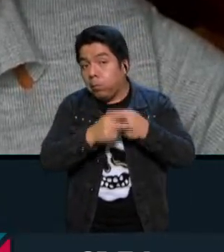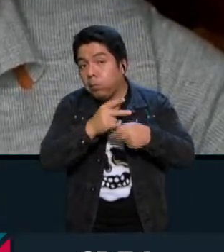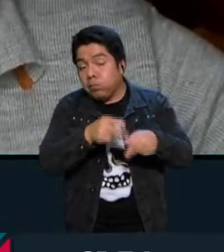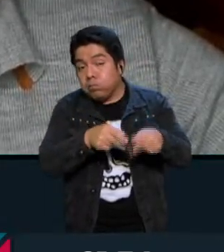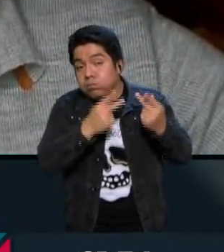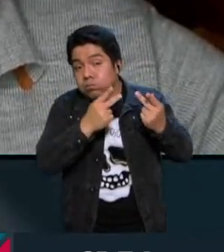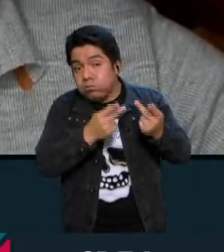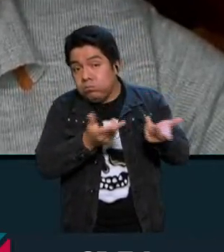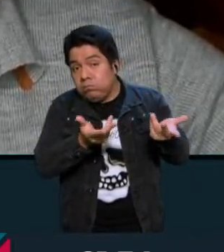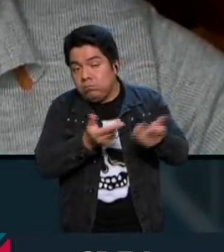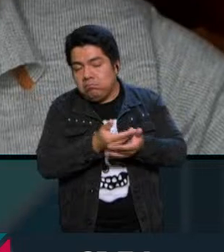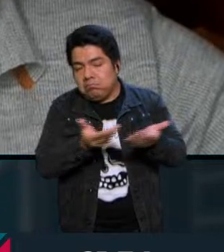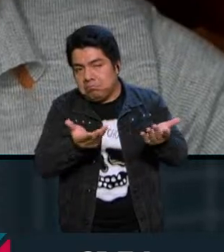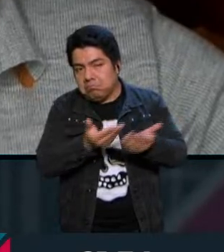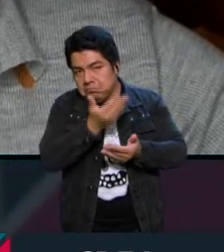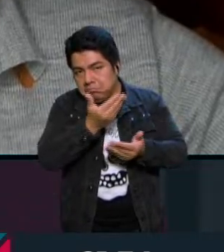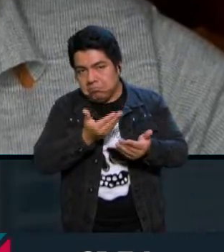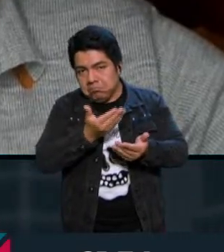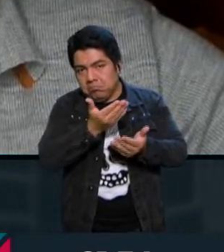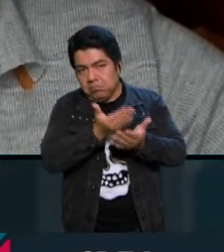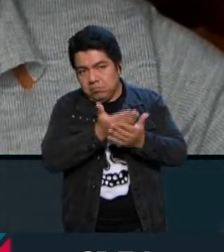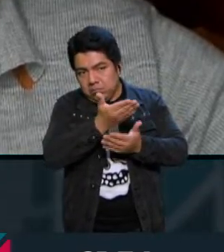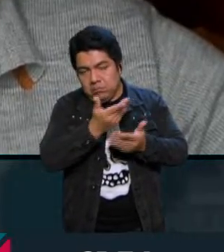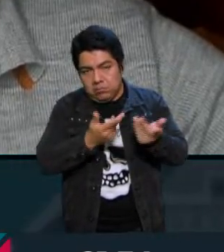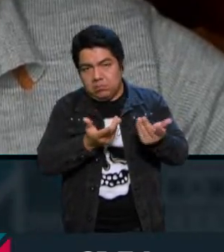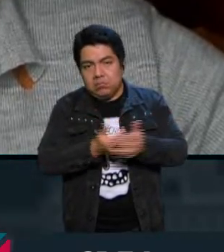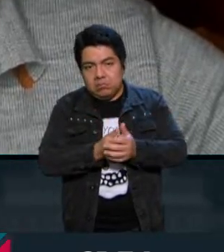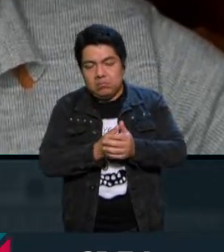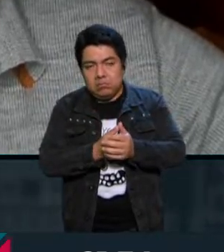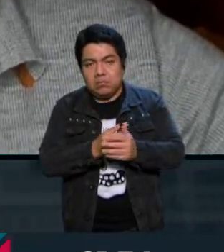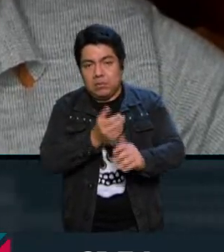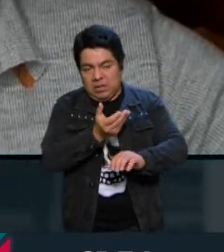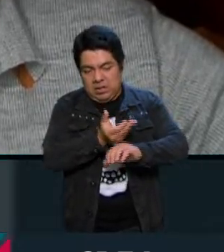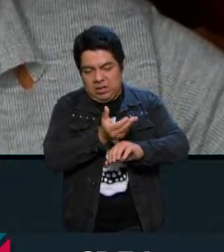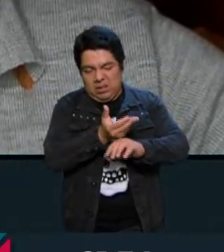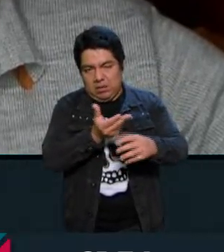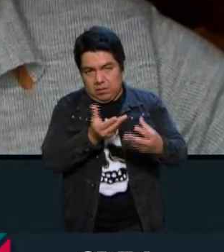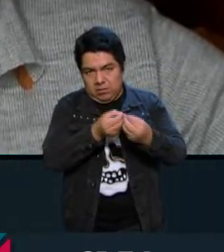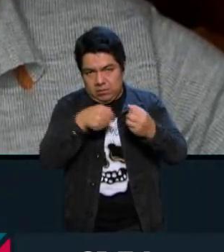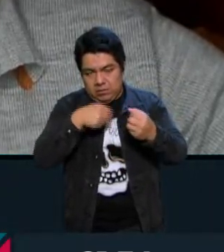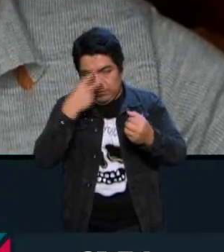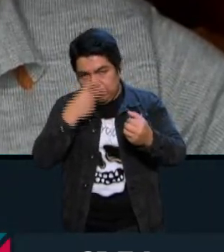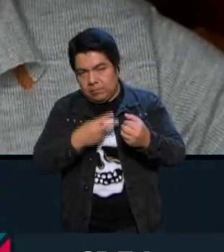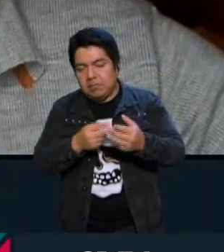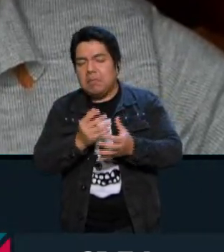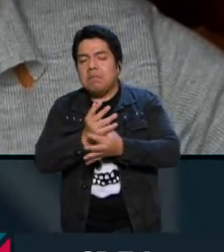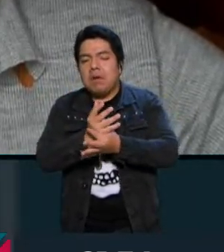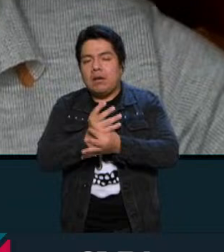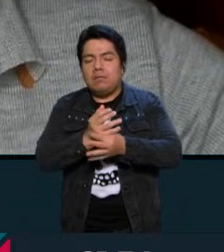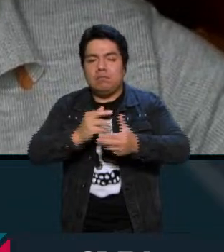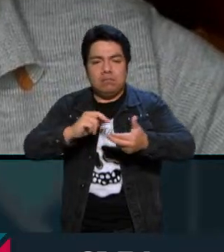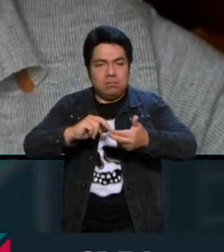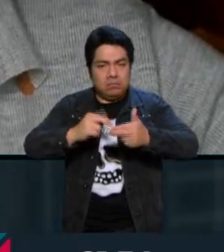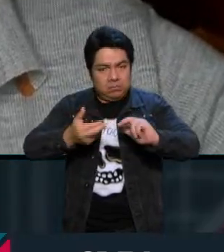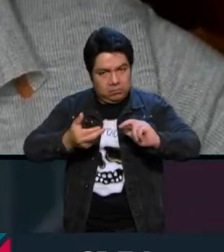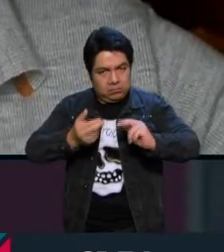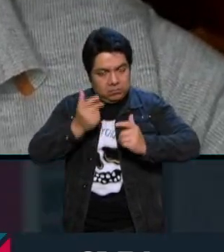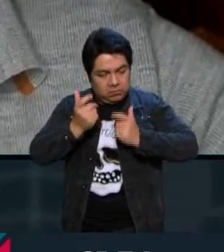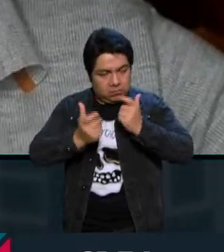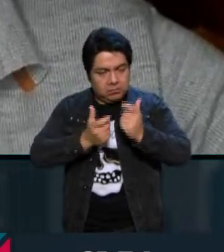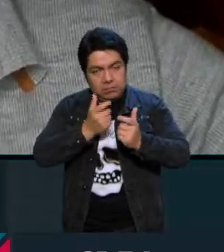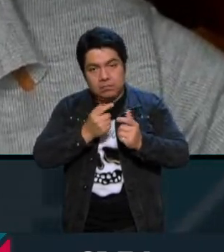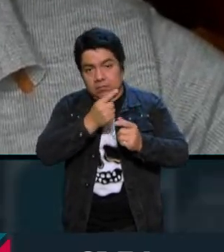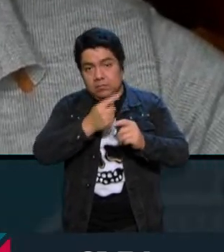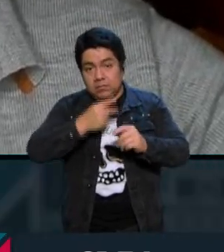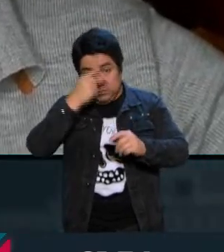opera históricamente la diplomacia también de Estados Unidos, pero con esto que nos dice de la relación económica